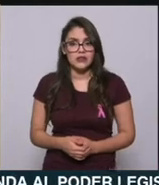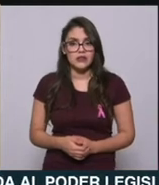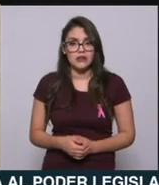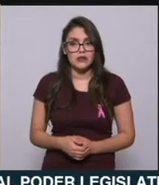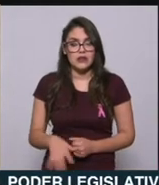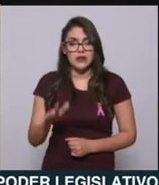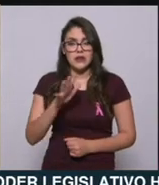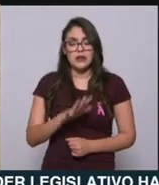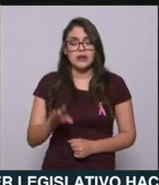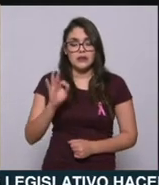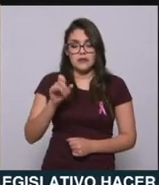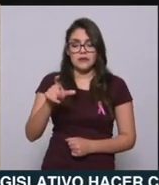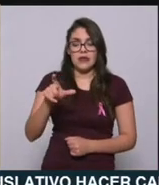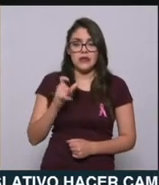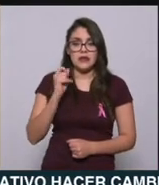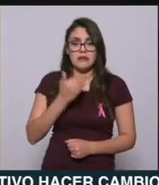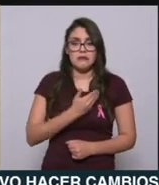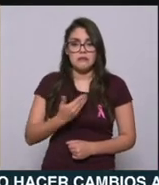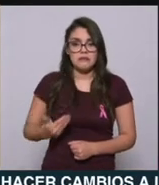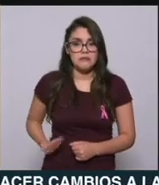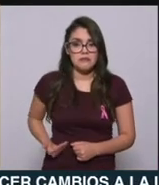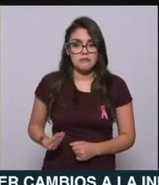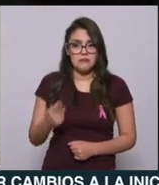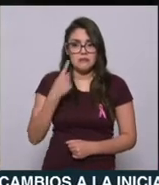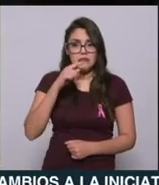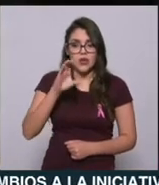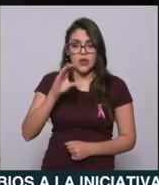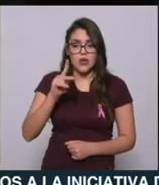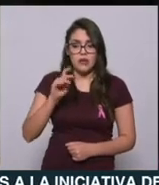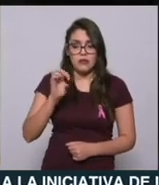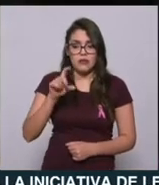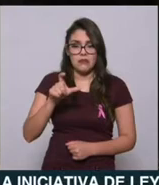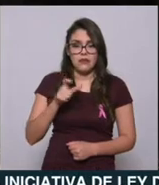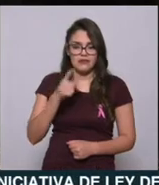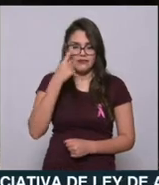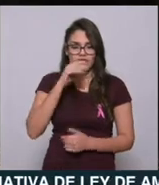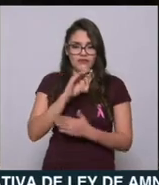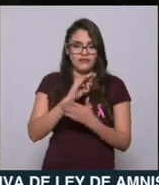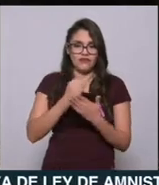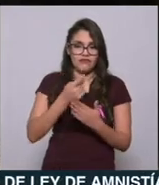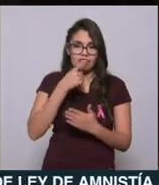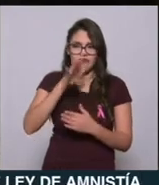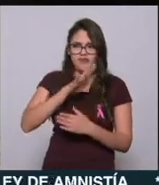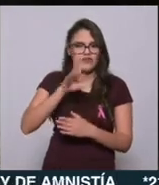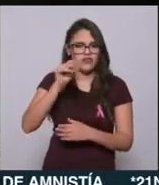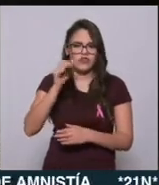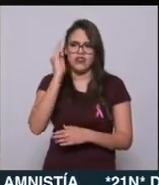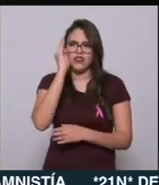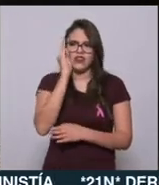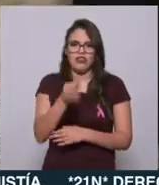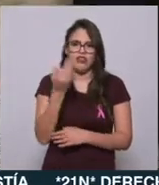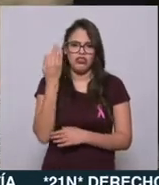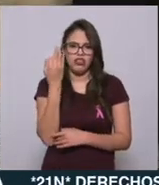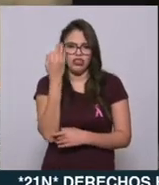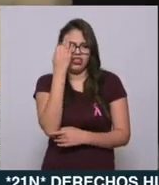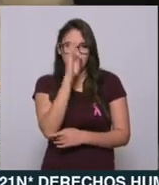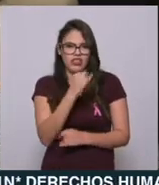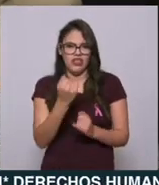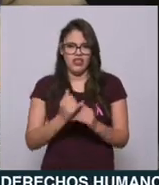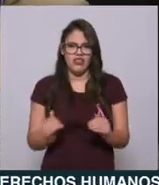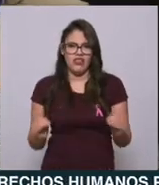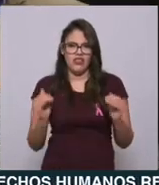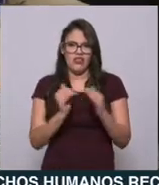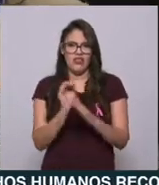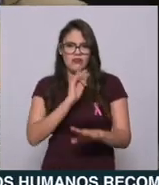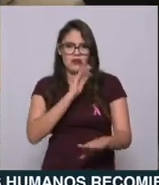Reginaldo Esquer Félix, presidente de la Comisión Nacional Fiscal de Coparmex, dijo que la organización patronal rechaza que la defraudación fiscal sea equiparada con el delito